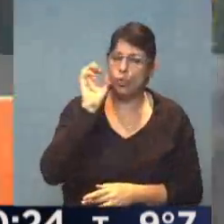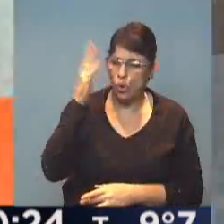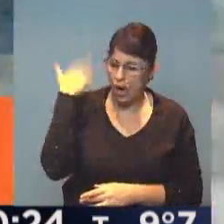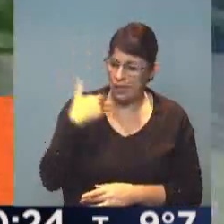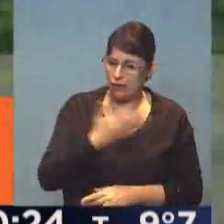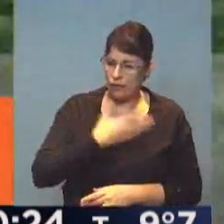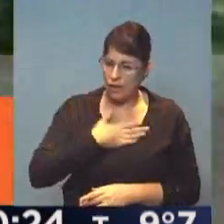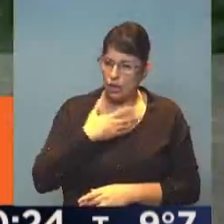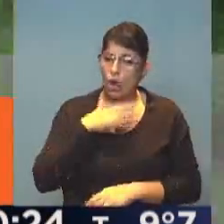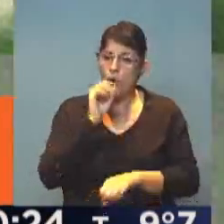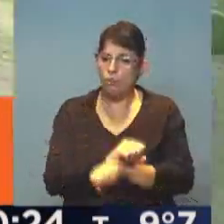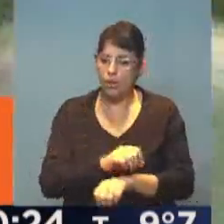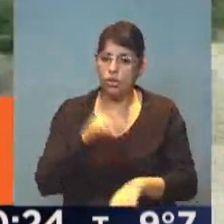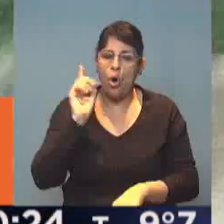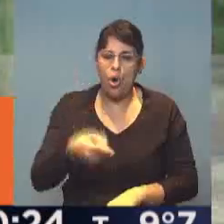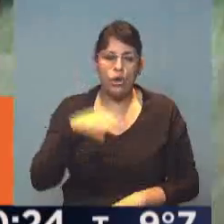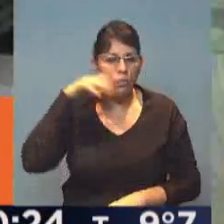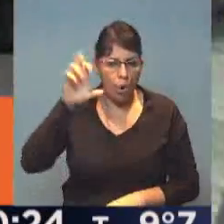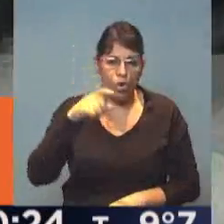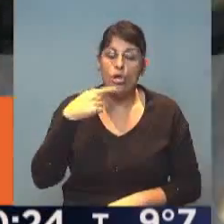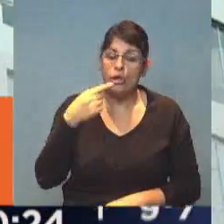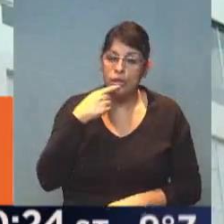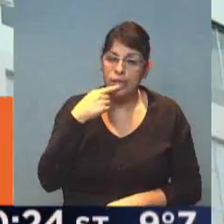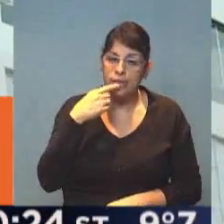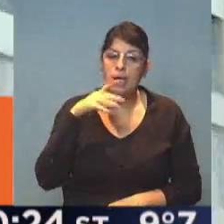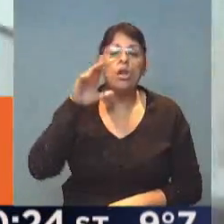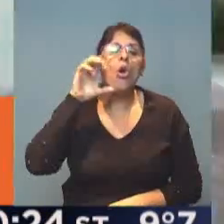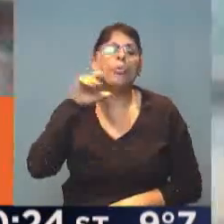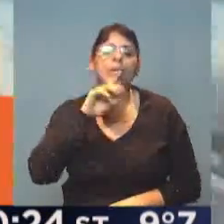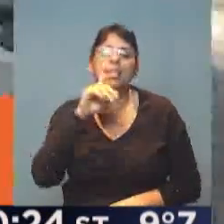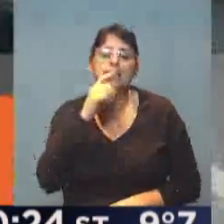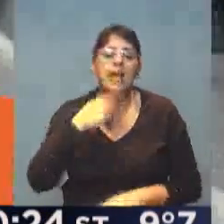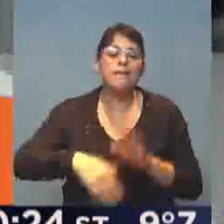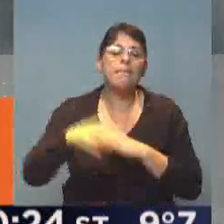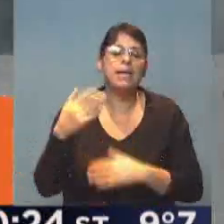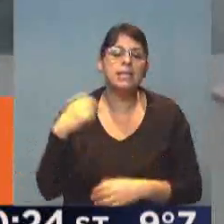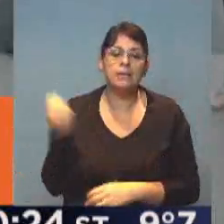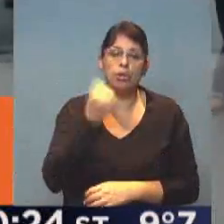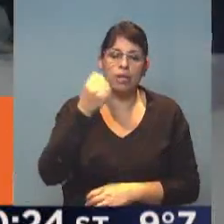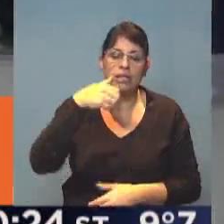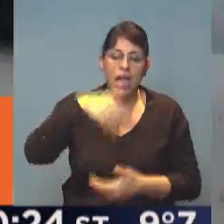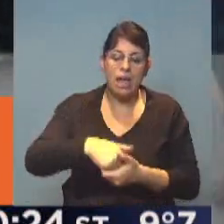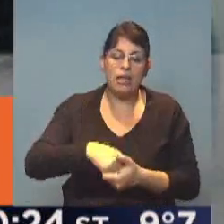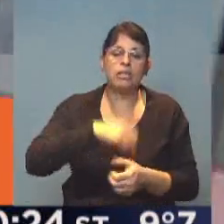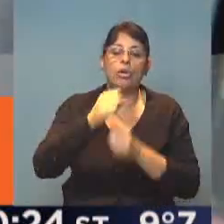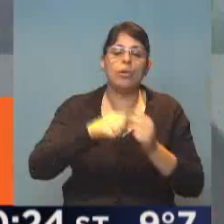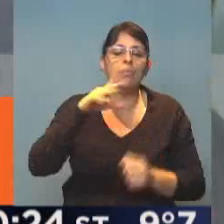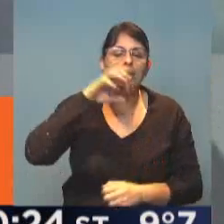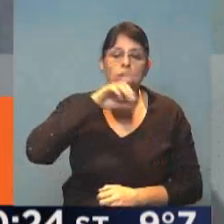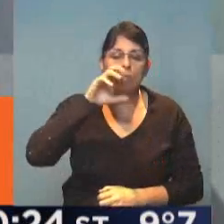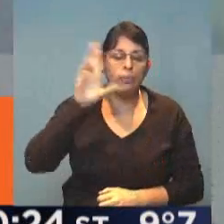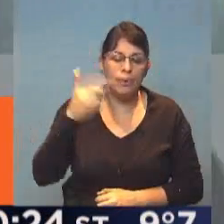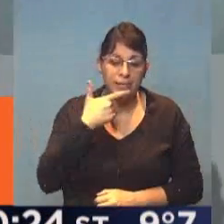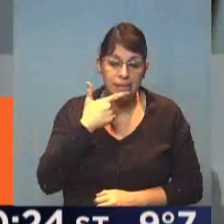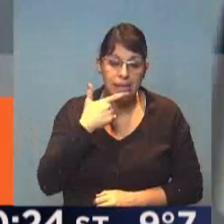por orden de modo y que es considerado uno de los lobbistas más influyentes en petrobras los detenidos están